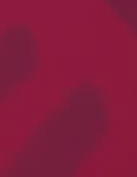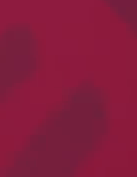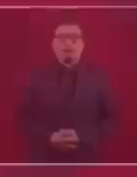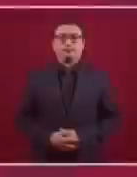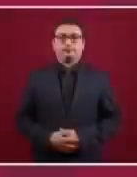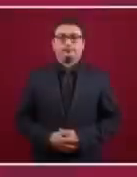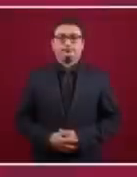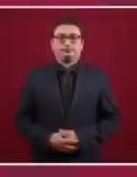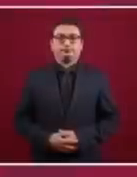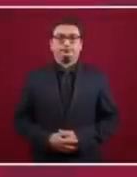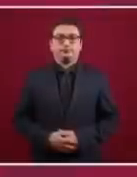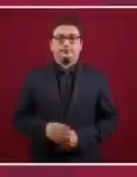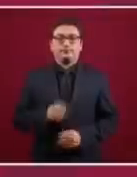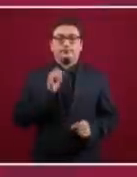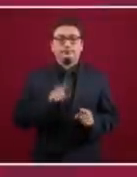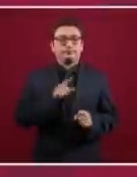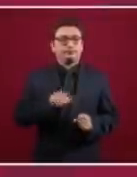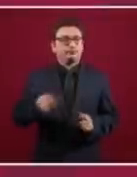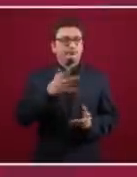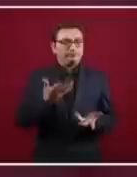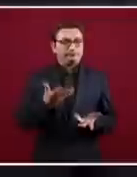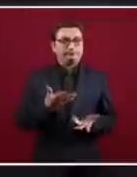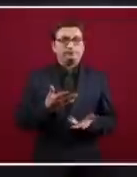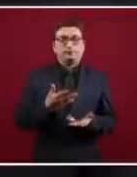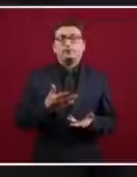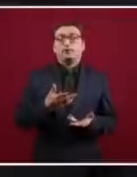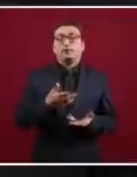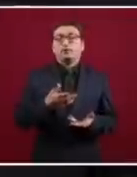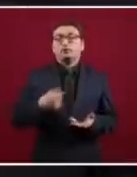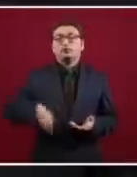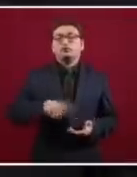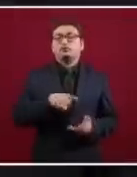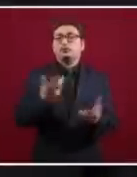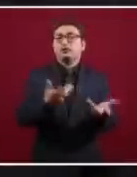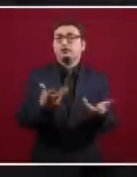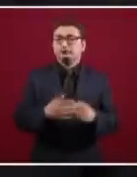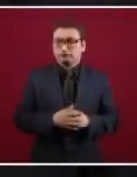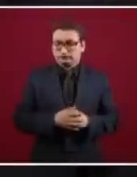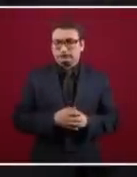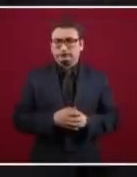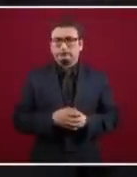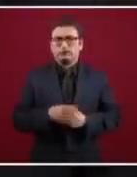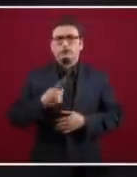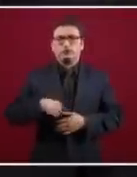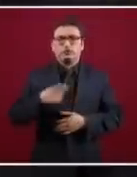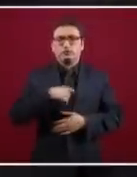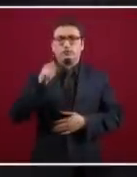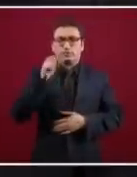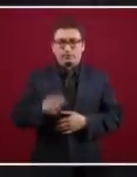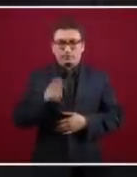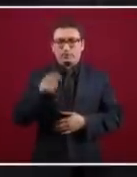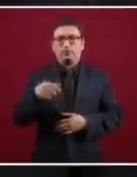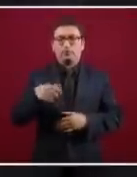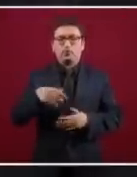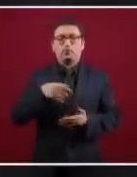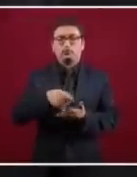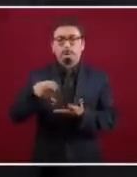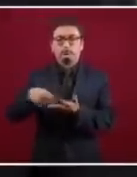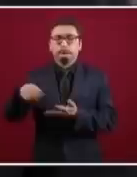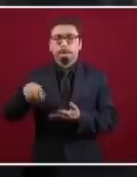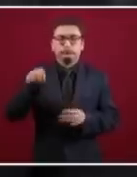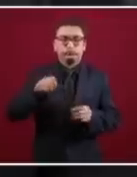que además pues estamos sembrando árboles maderables como